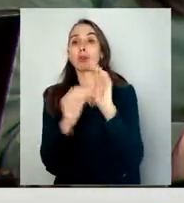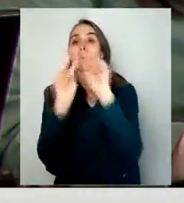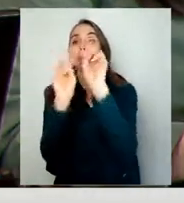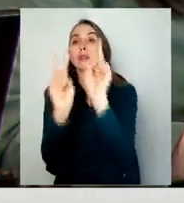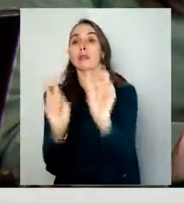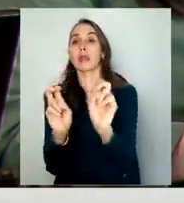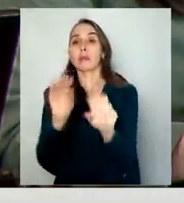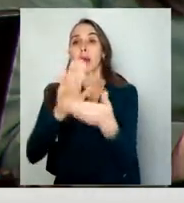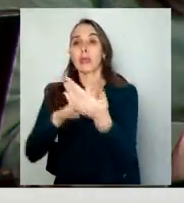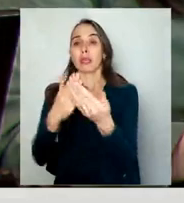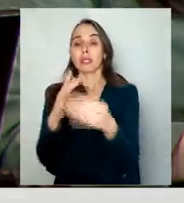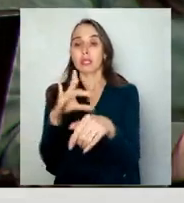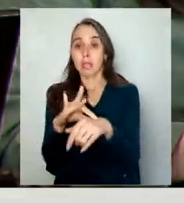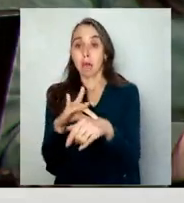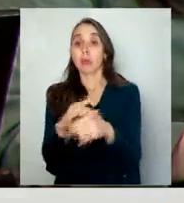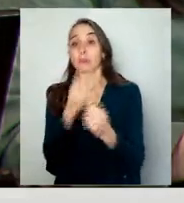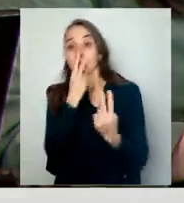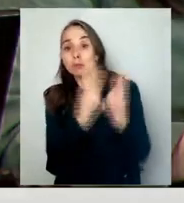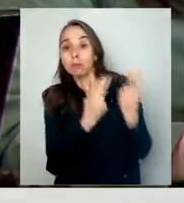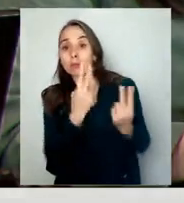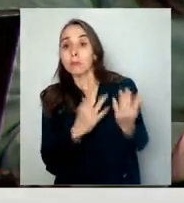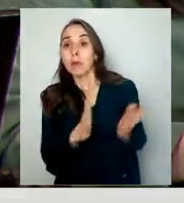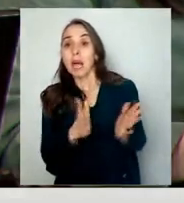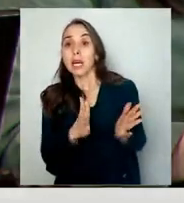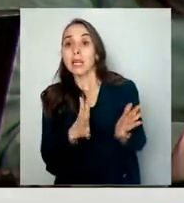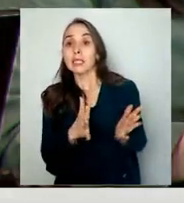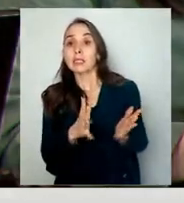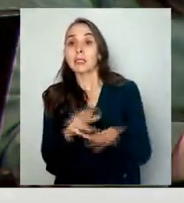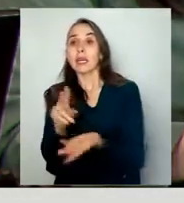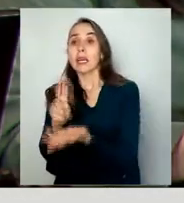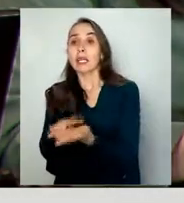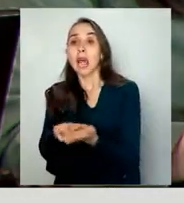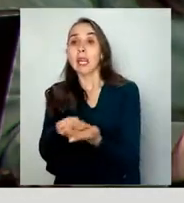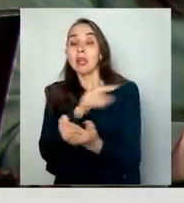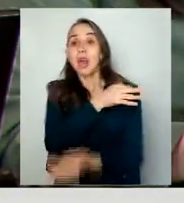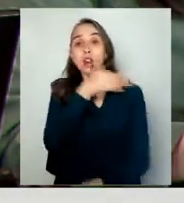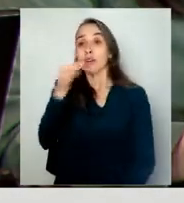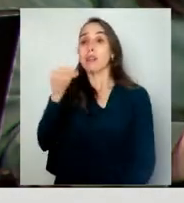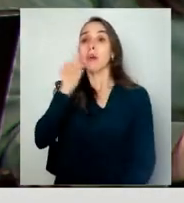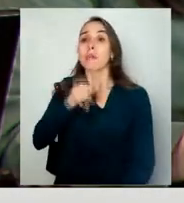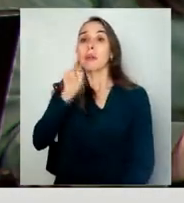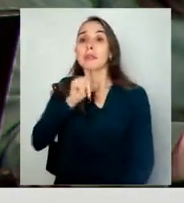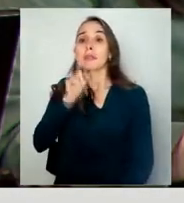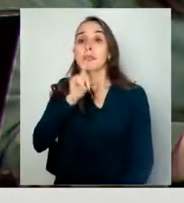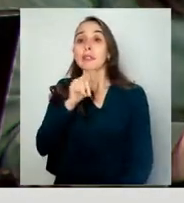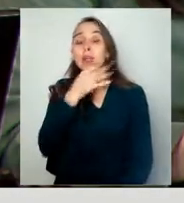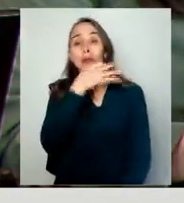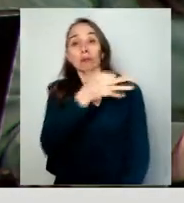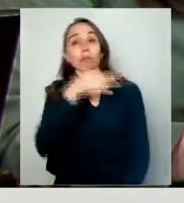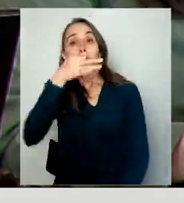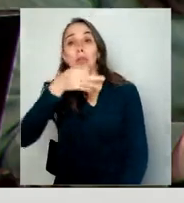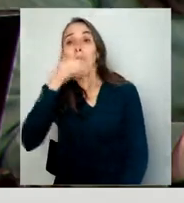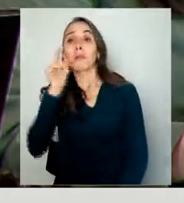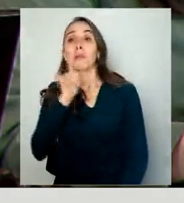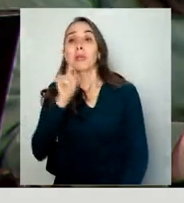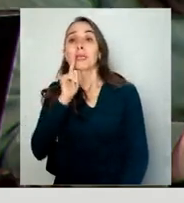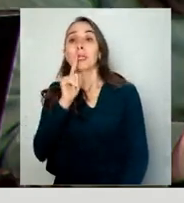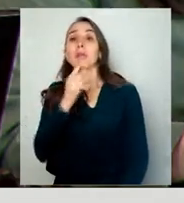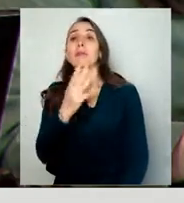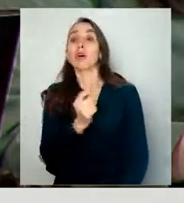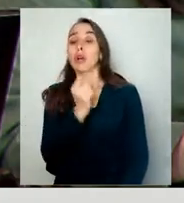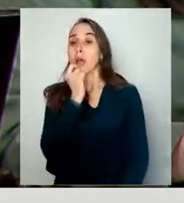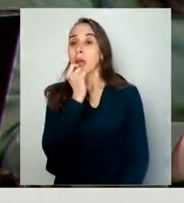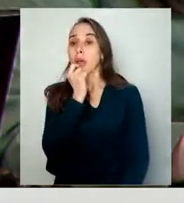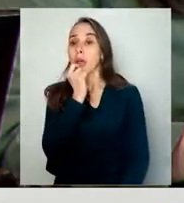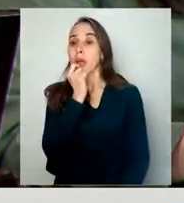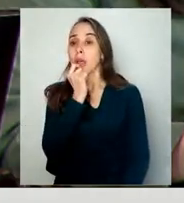y al parecer la realidad lo desmiente y lo desmiente a raíz de esta propia denuncia Qué